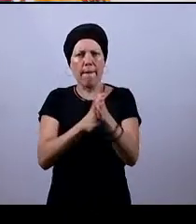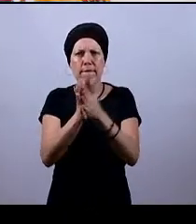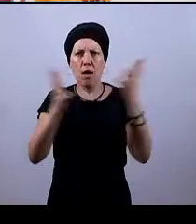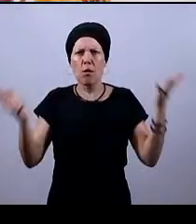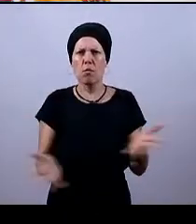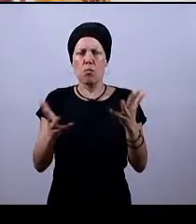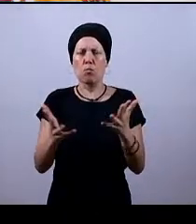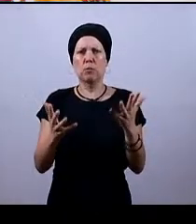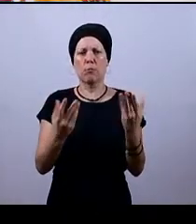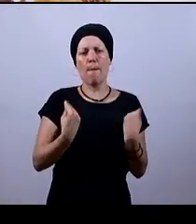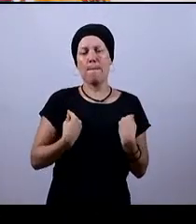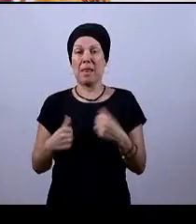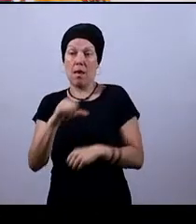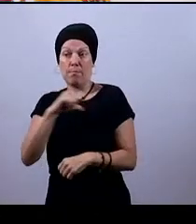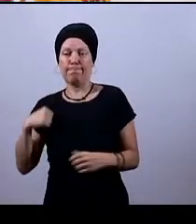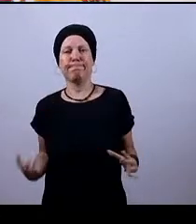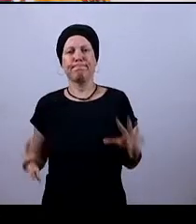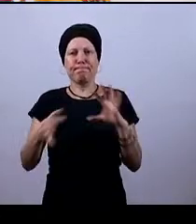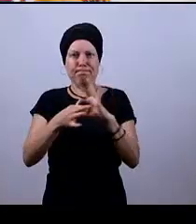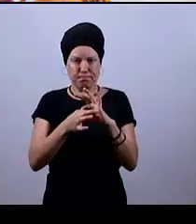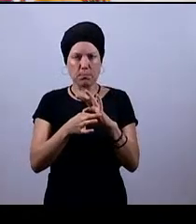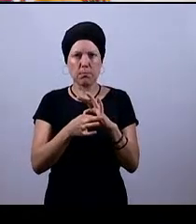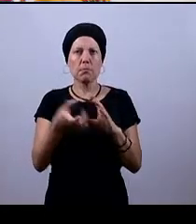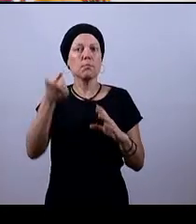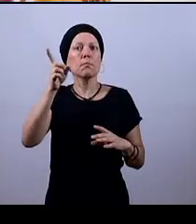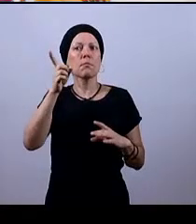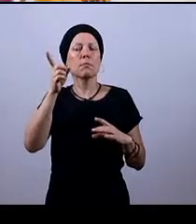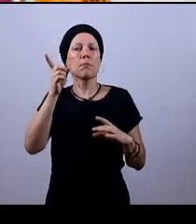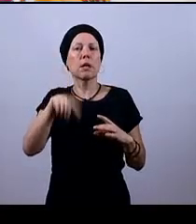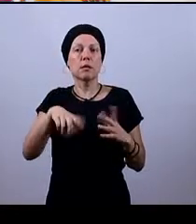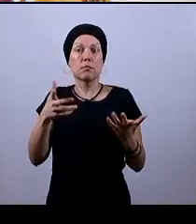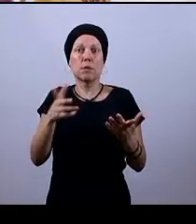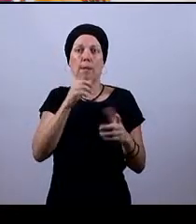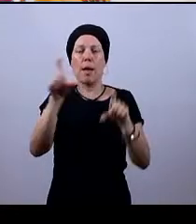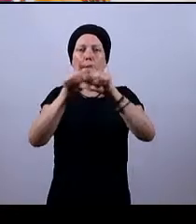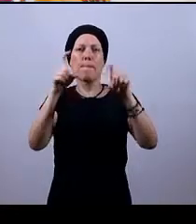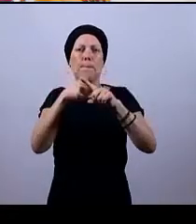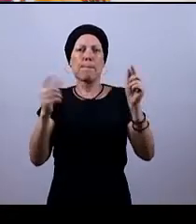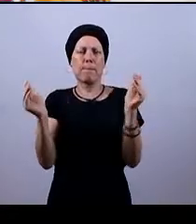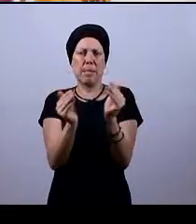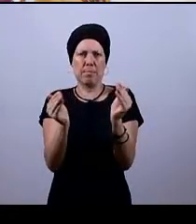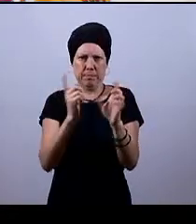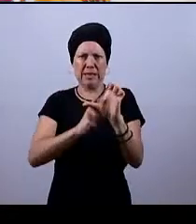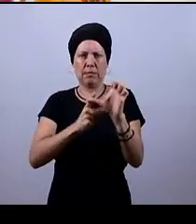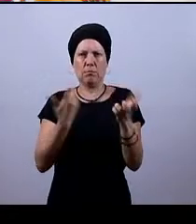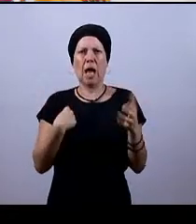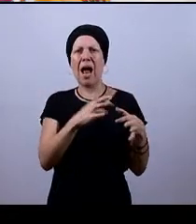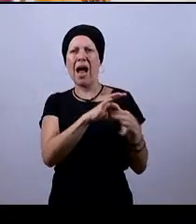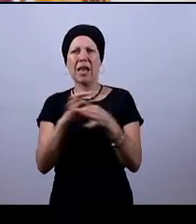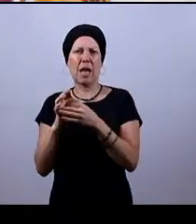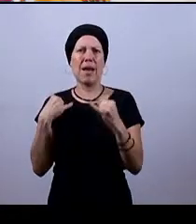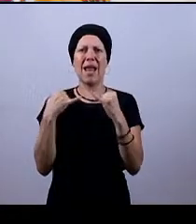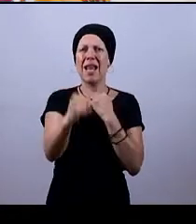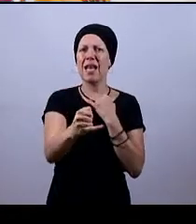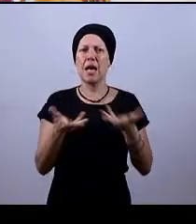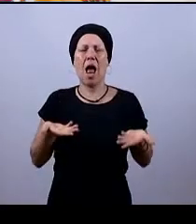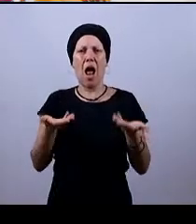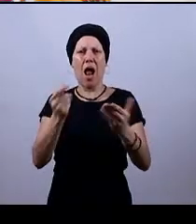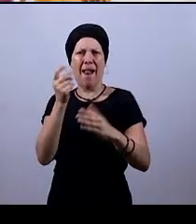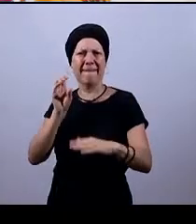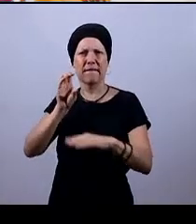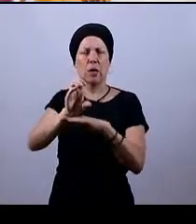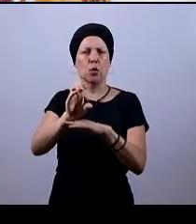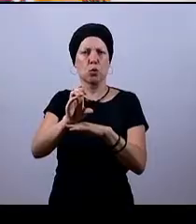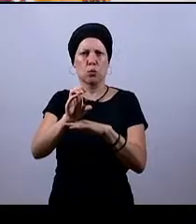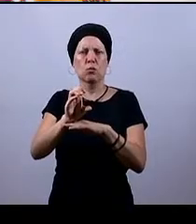la conciliación personal y familiar, también laboral, de las pymes extremeñas, mediante una nueva línea de ayudas que